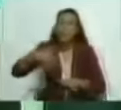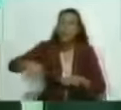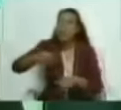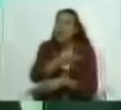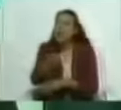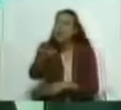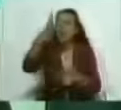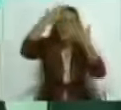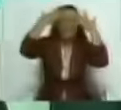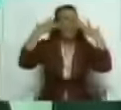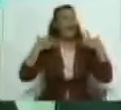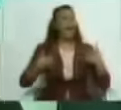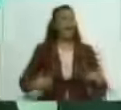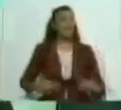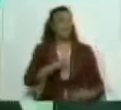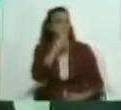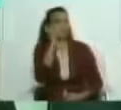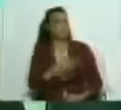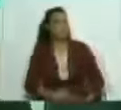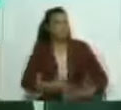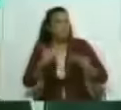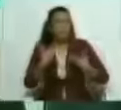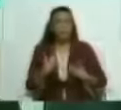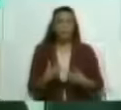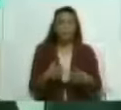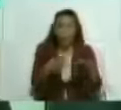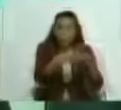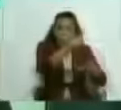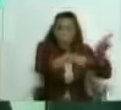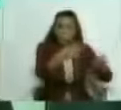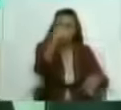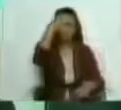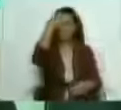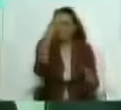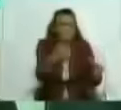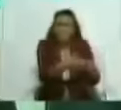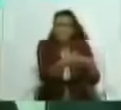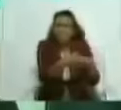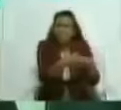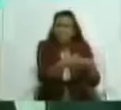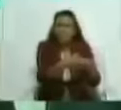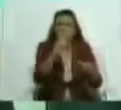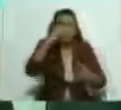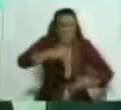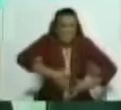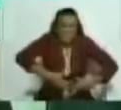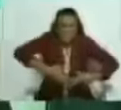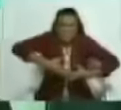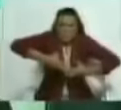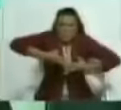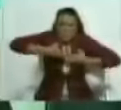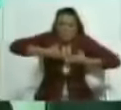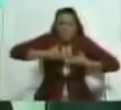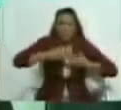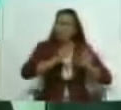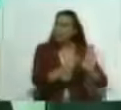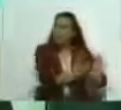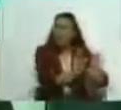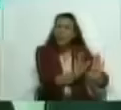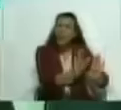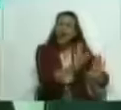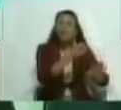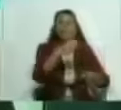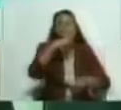río y me baño en el río y se molestan, se indignan. Los que está, algunos, poquitos, que los consume el odio. Pero yo hoy quiero hablarle a esa madre